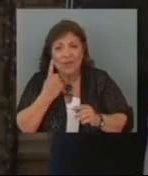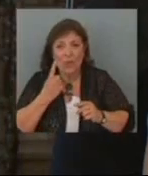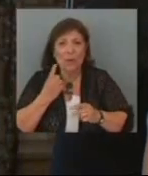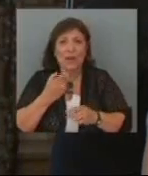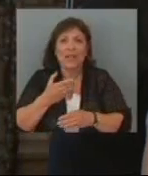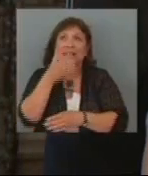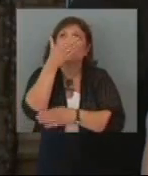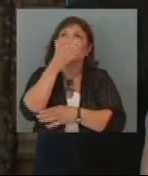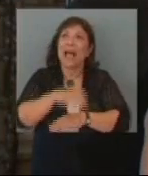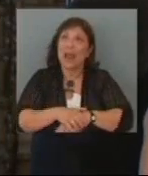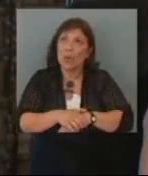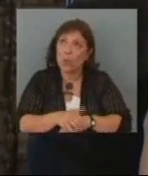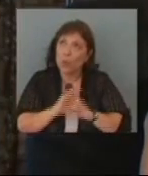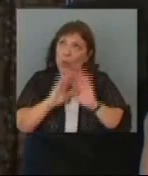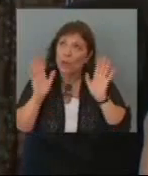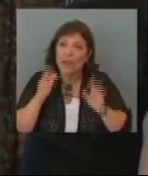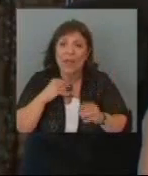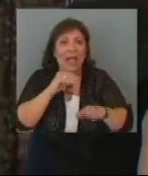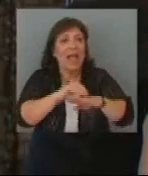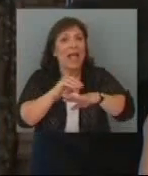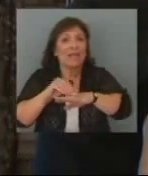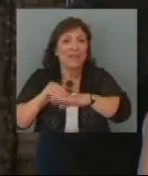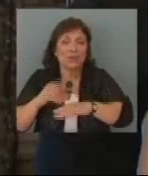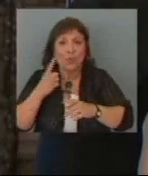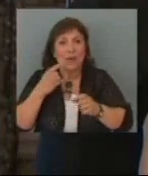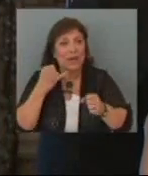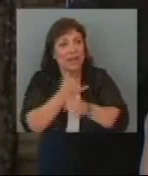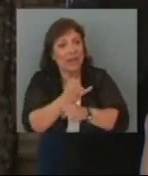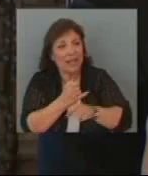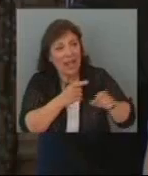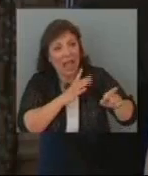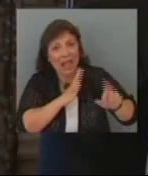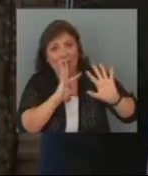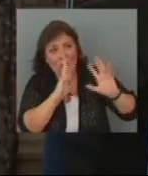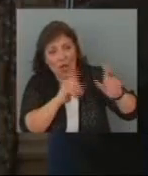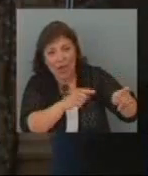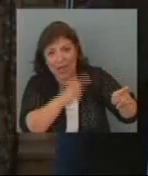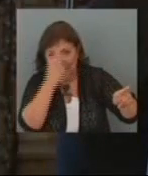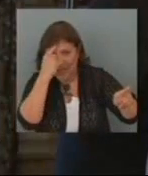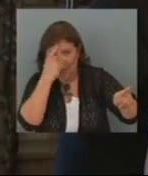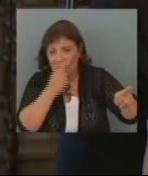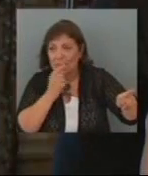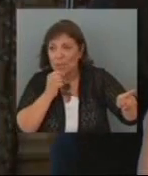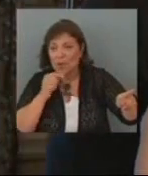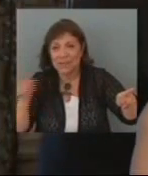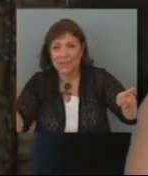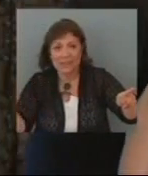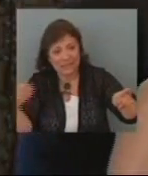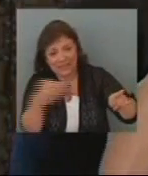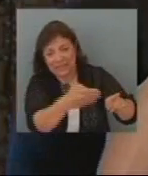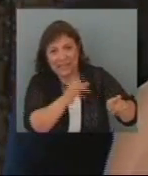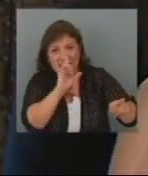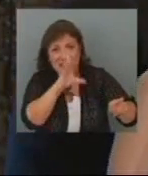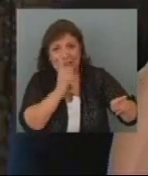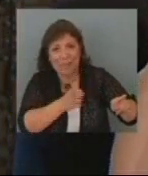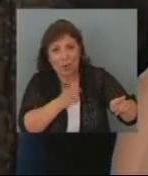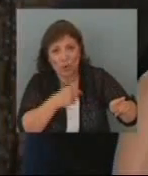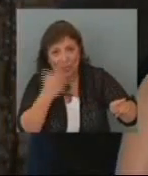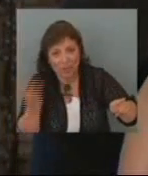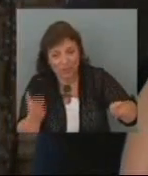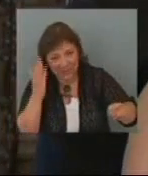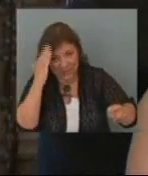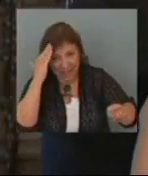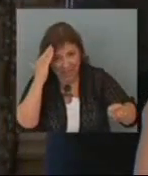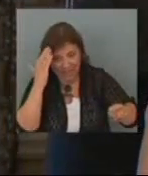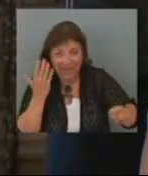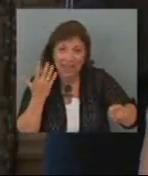bandera, avisar que se está cometiendo un delito en un lugar sabiendo que la policía va a llegar 15 minutos después.